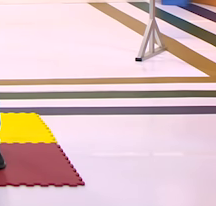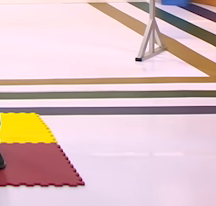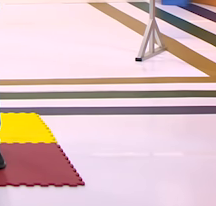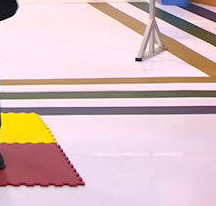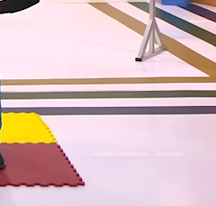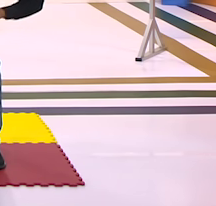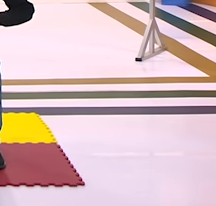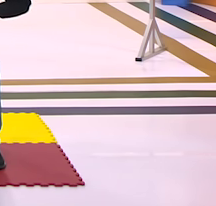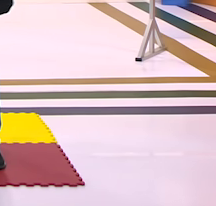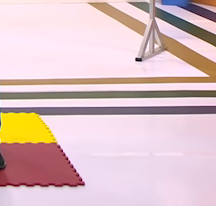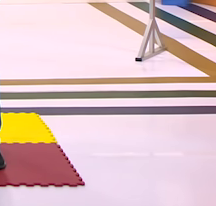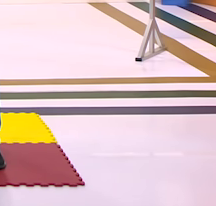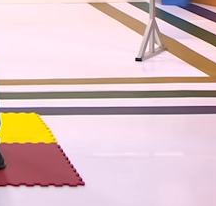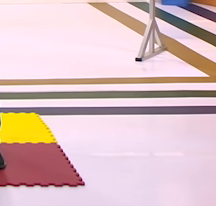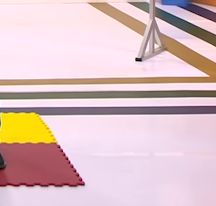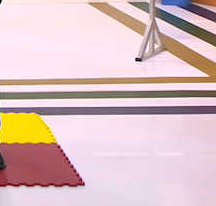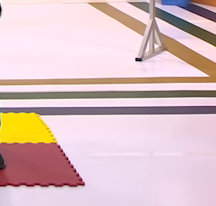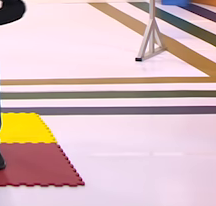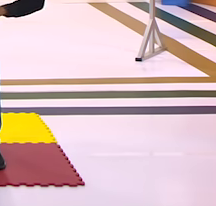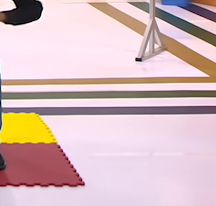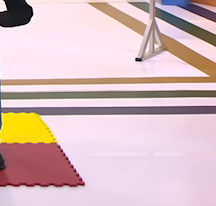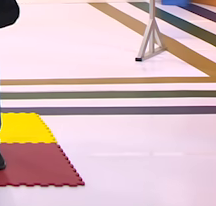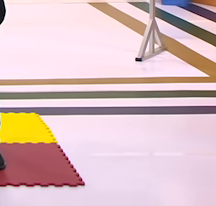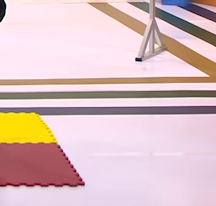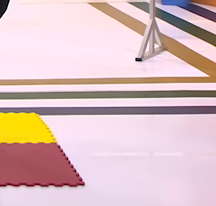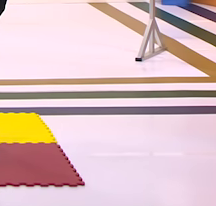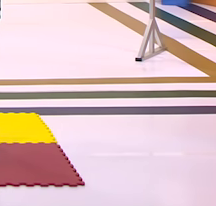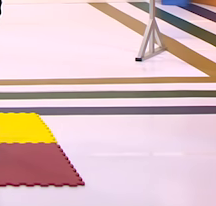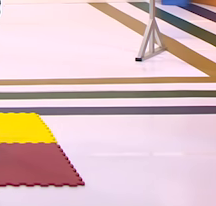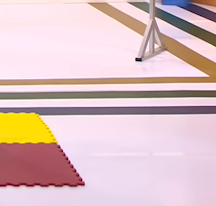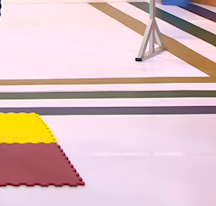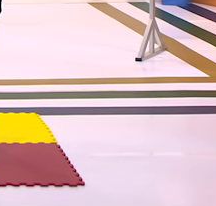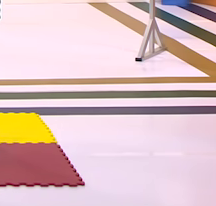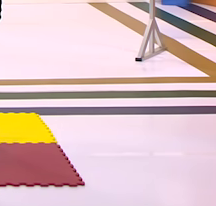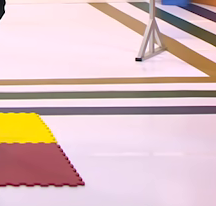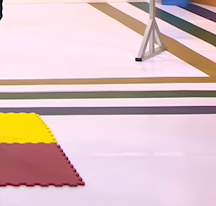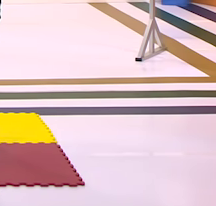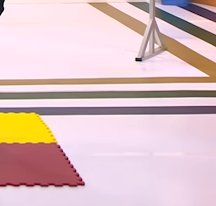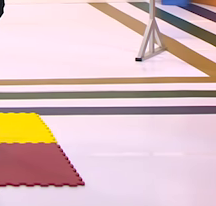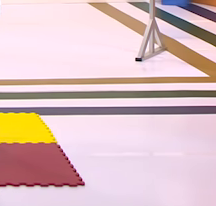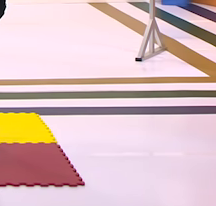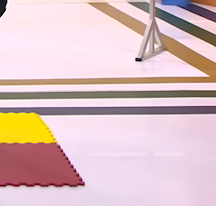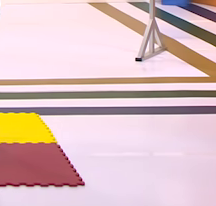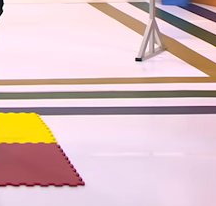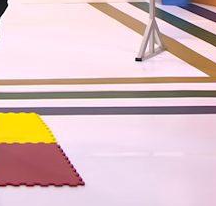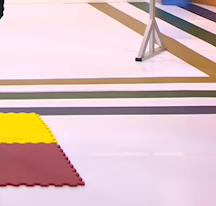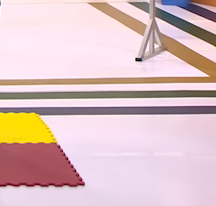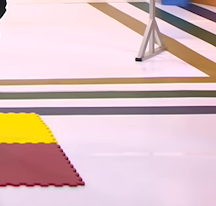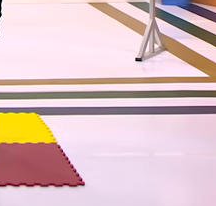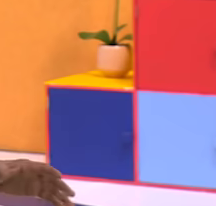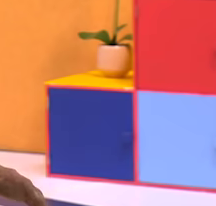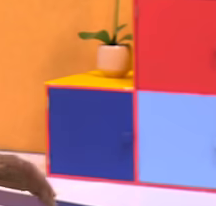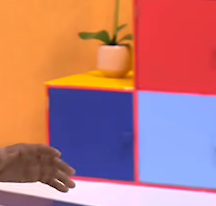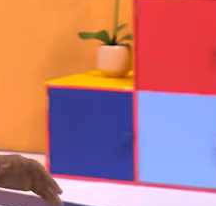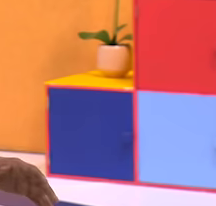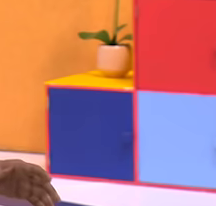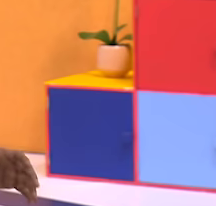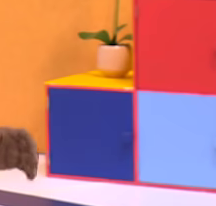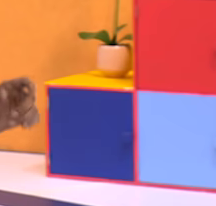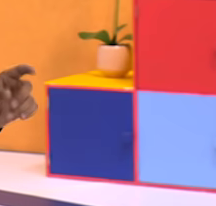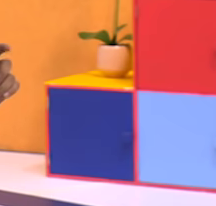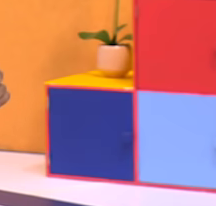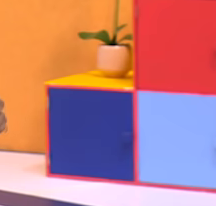Cuatro. 5, 6, 7, 8. 2, 3, 4.